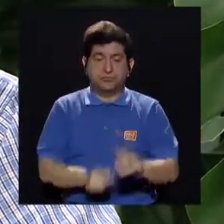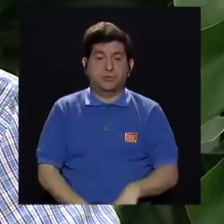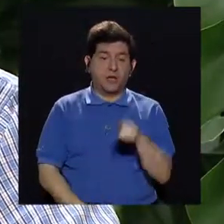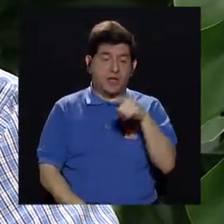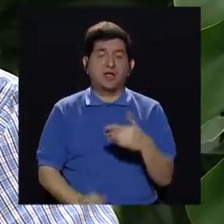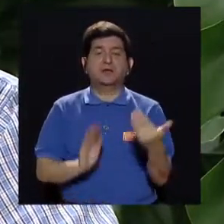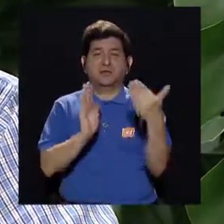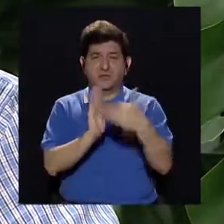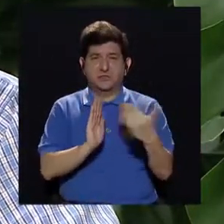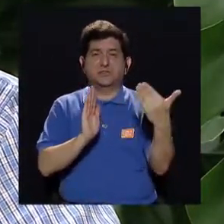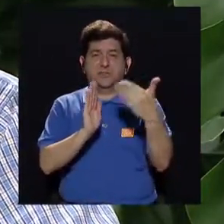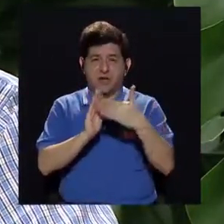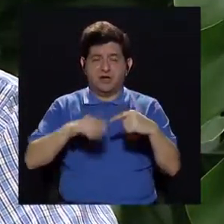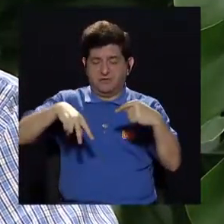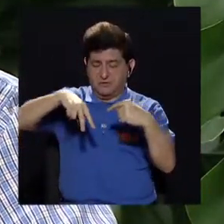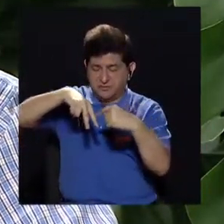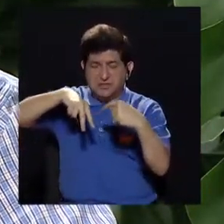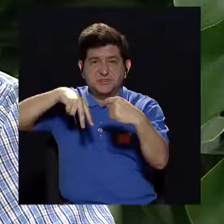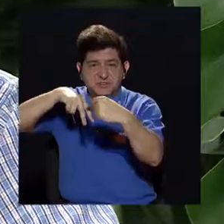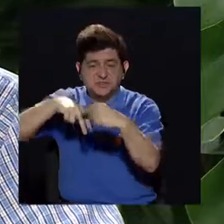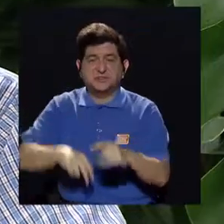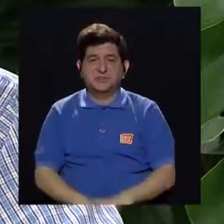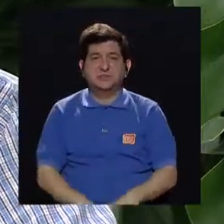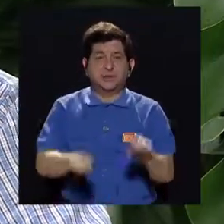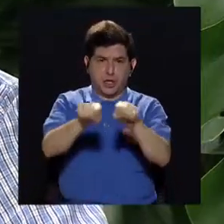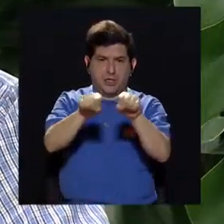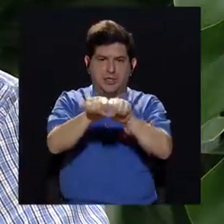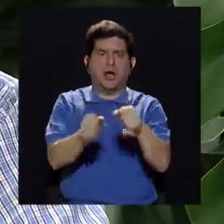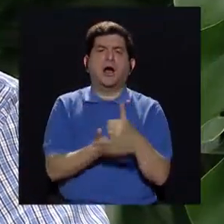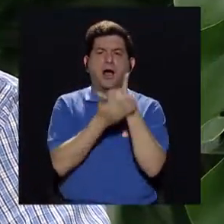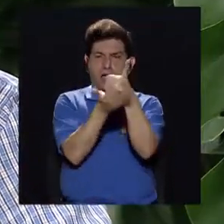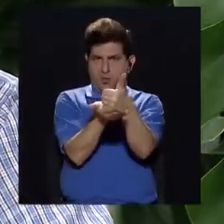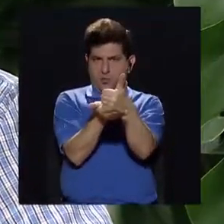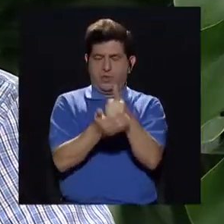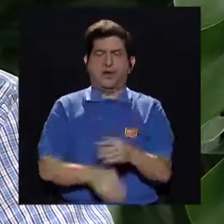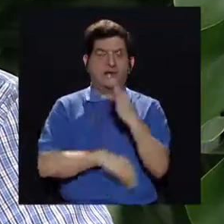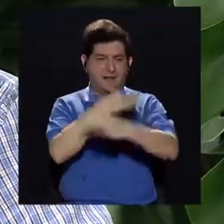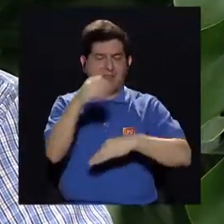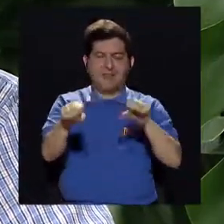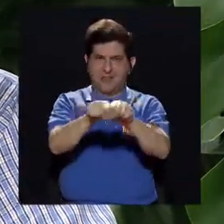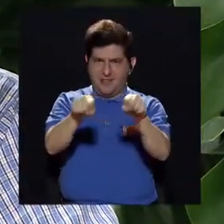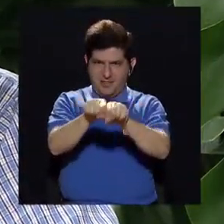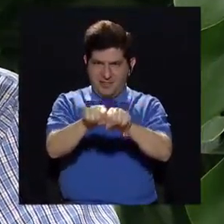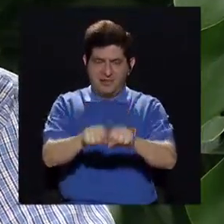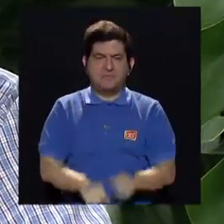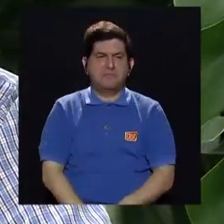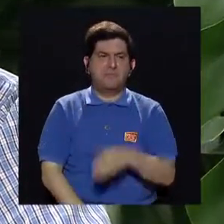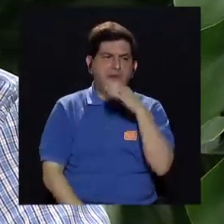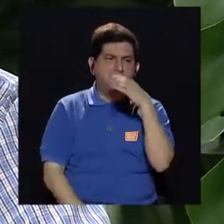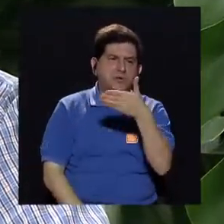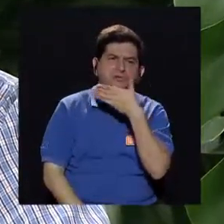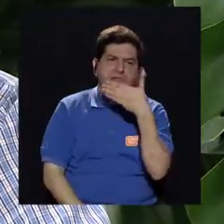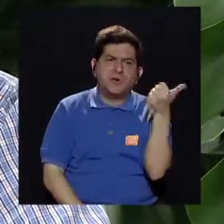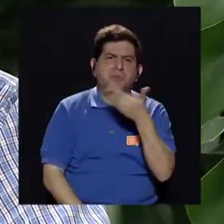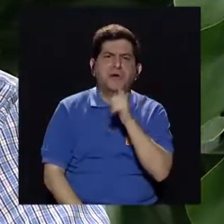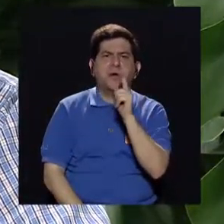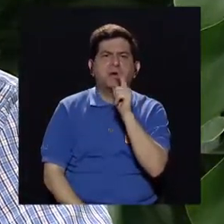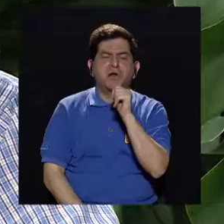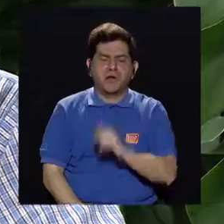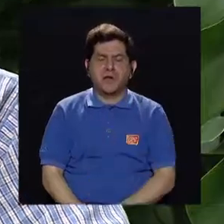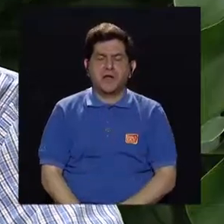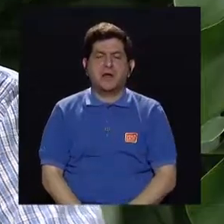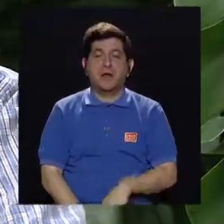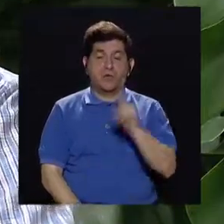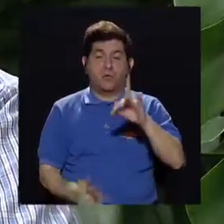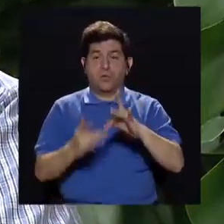Eso termina maltratando mucho articulaciones y rodillas. El calzado favorece. Ahora, el tipo de calzado, quien lo puede recomendar mejor es un ortopedista, ¿verdad? Sí.